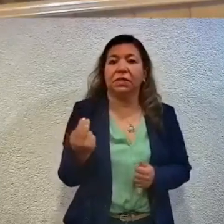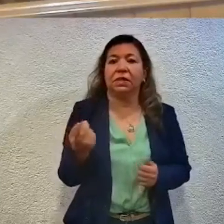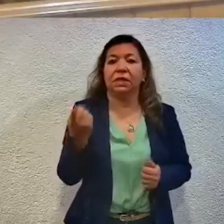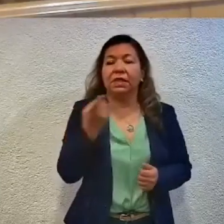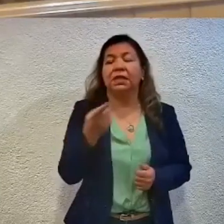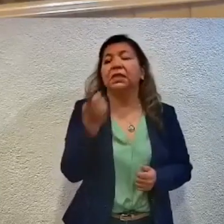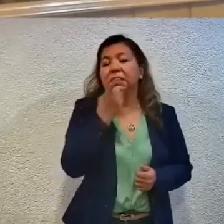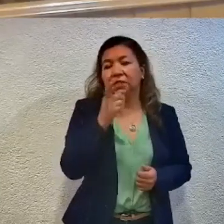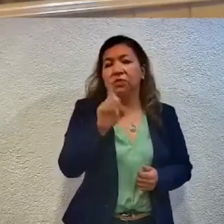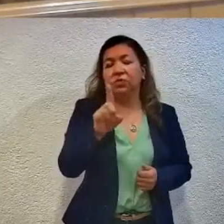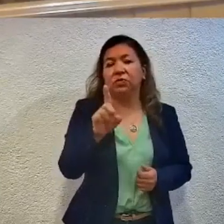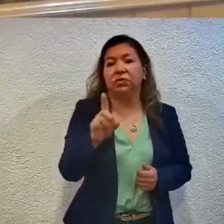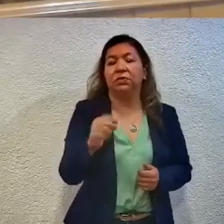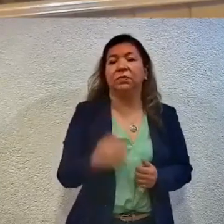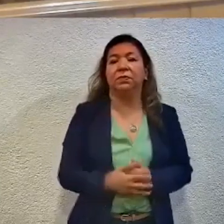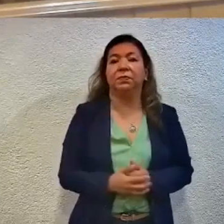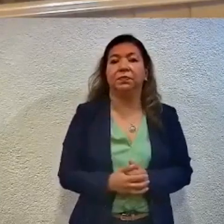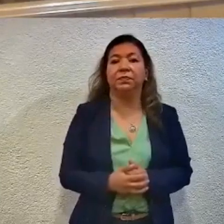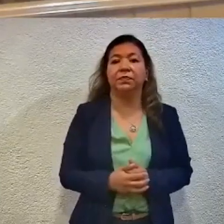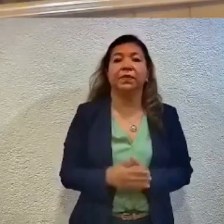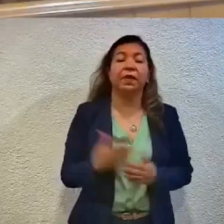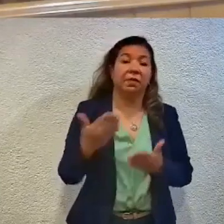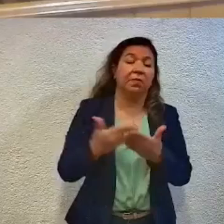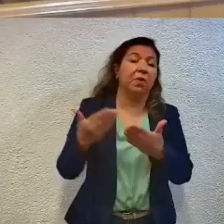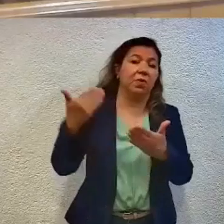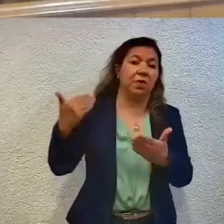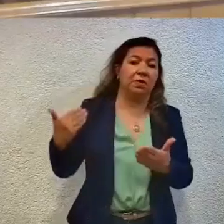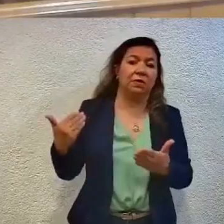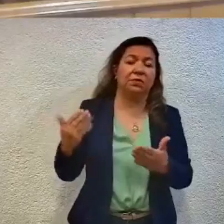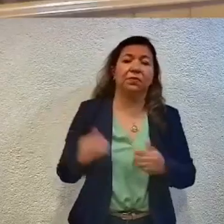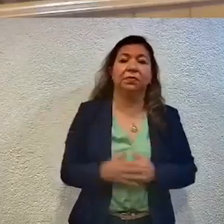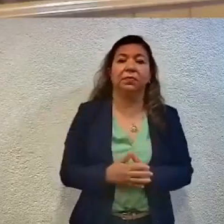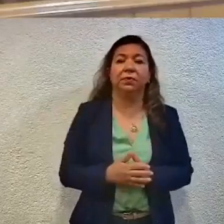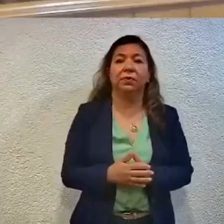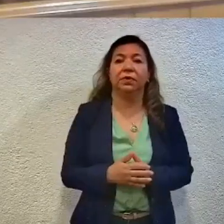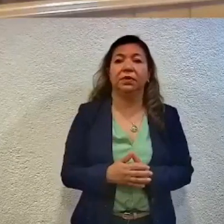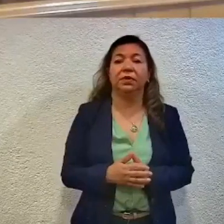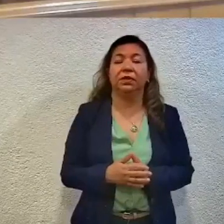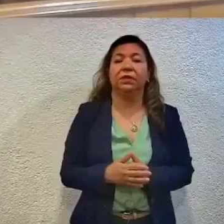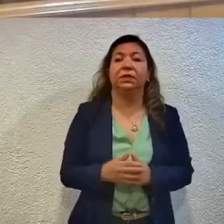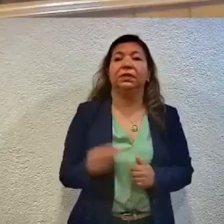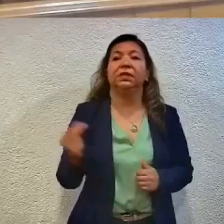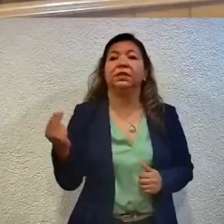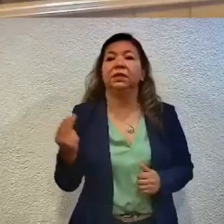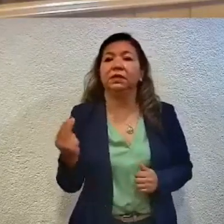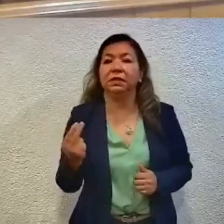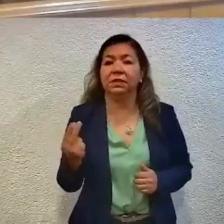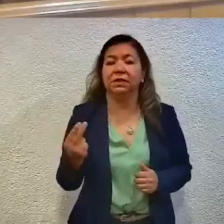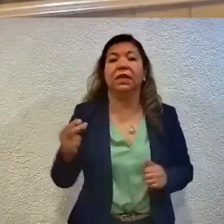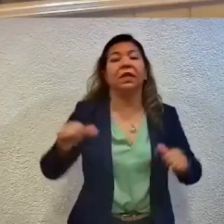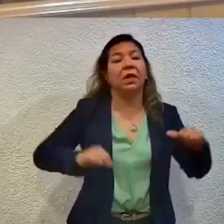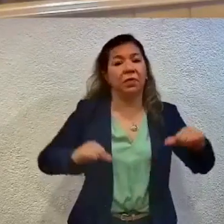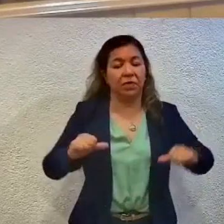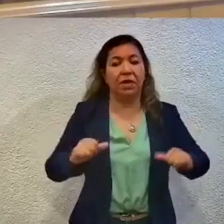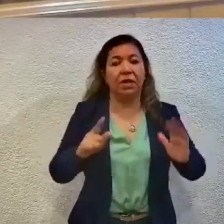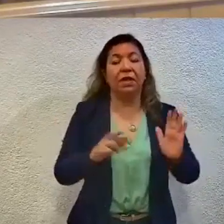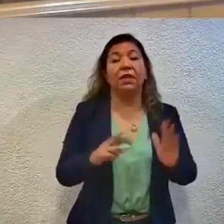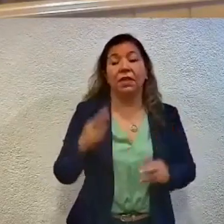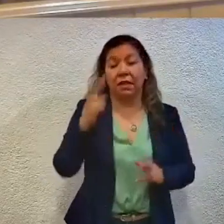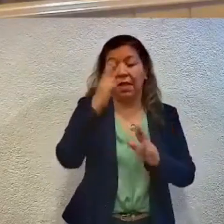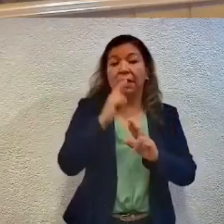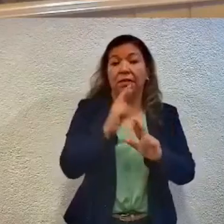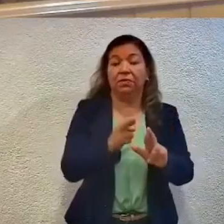reclamado. Lo anterior, porque se considera que la decisión asumida por la autoridad responsable de